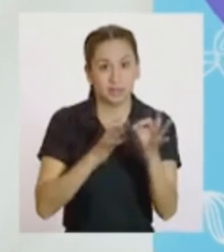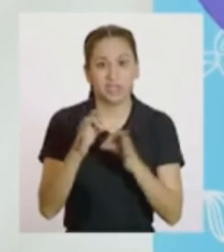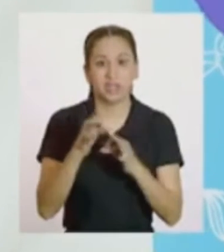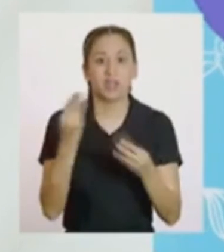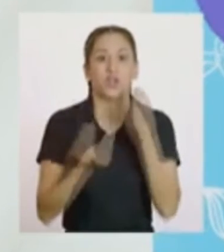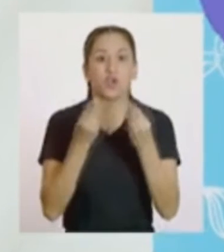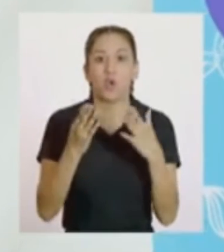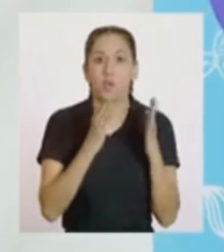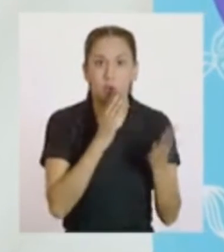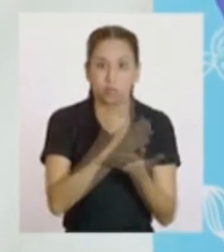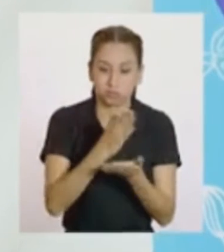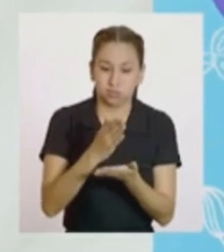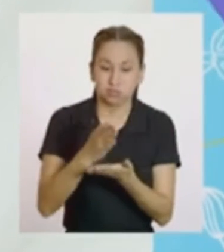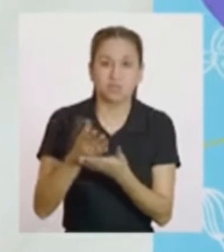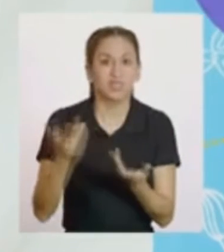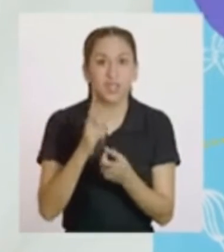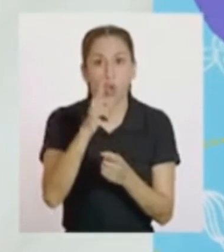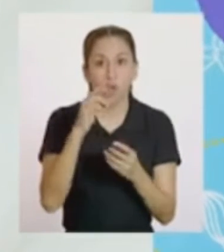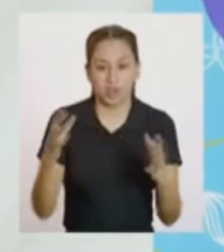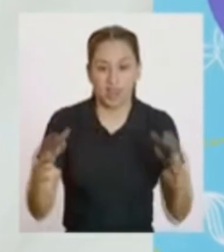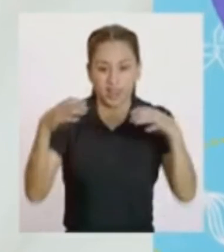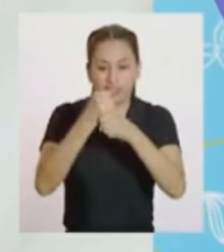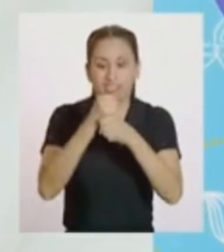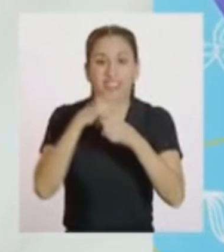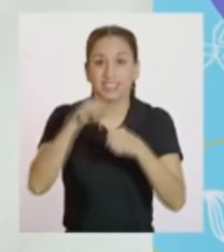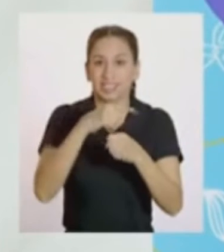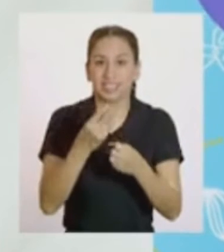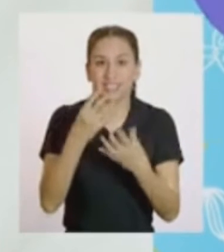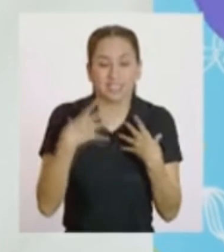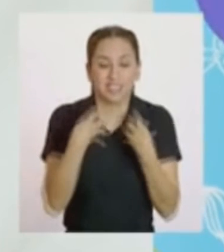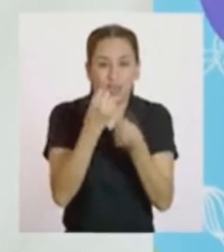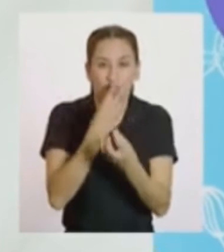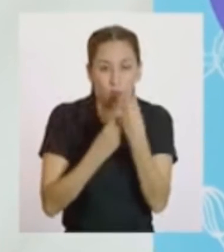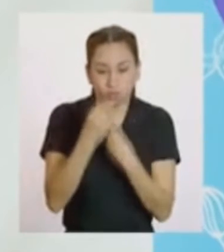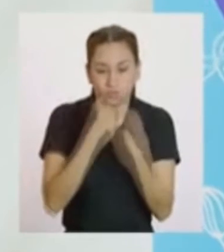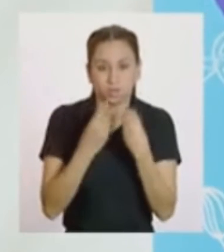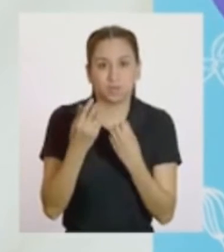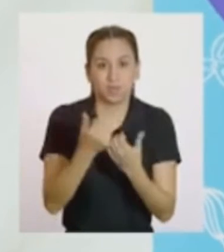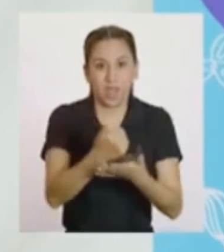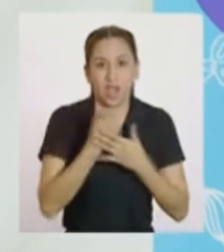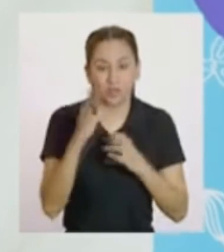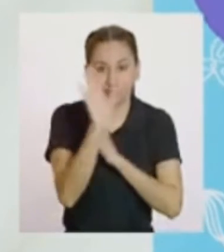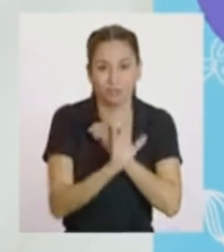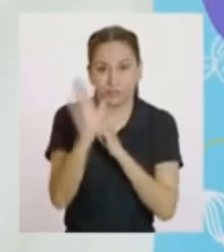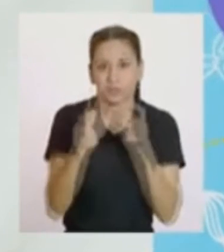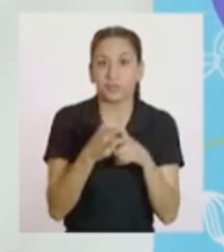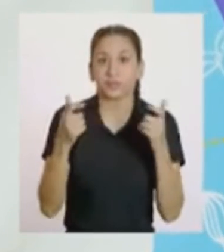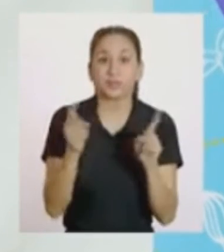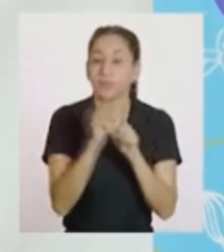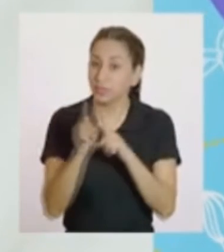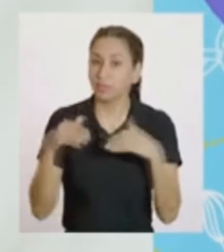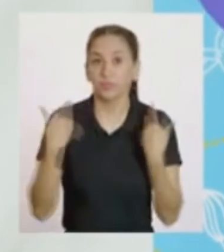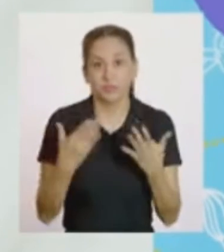explicándoles cómo preparar una lonchera saludable que fortalezca el sistema inmunológico. También